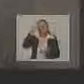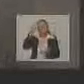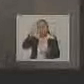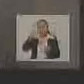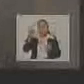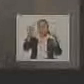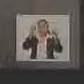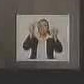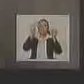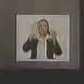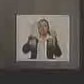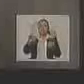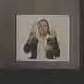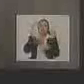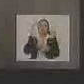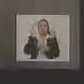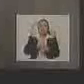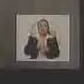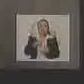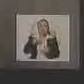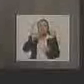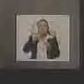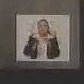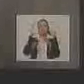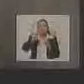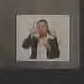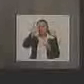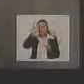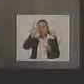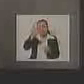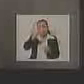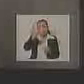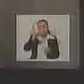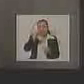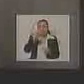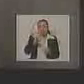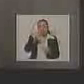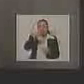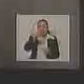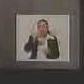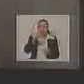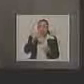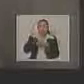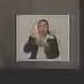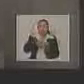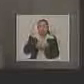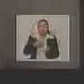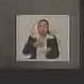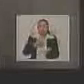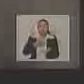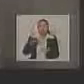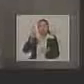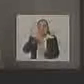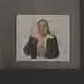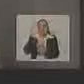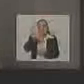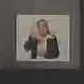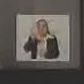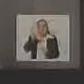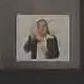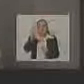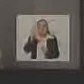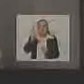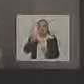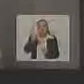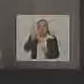soy Alejandro Roth, me despido y le recuerdo que este próximo domingo 7 de junio usted tiene una cita a votar a las urnas,